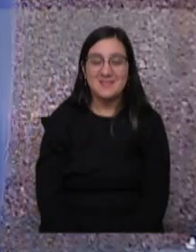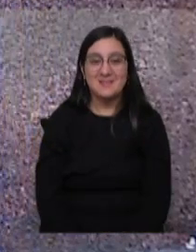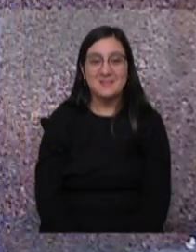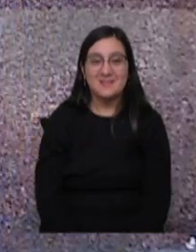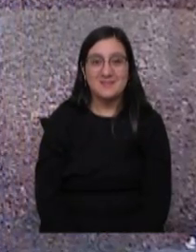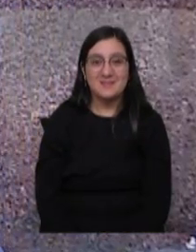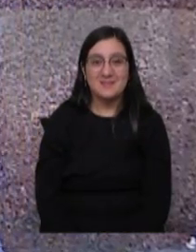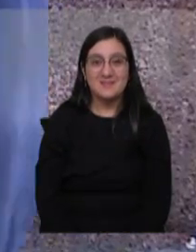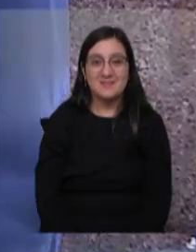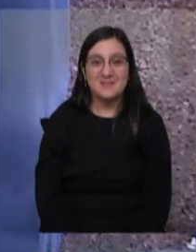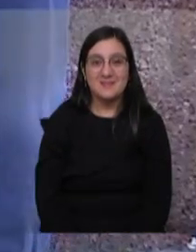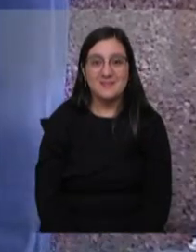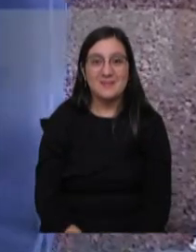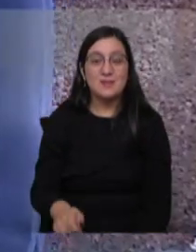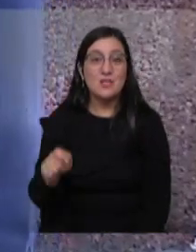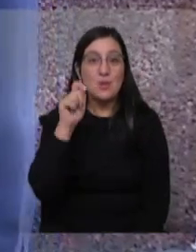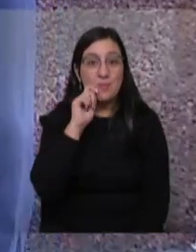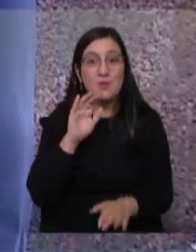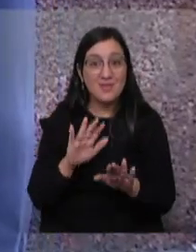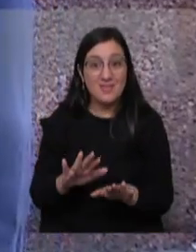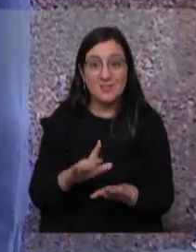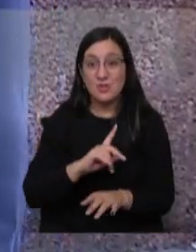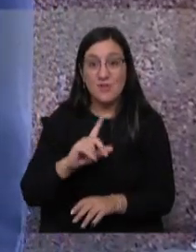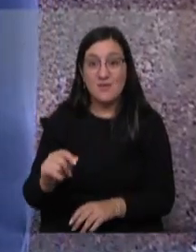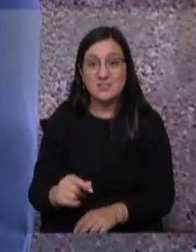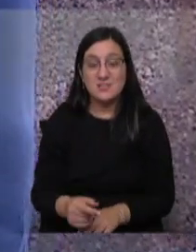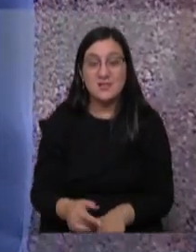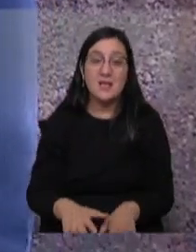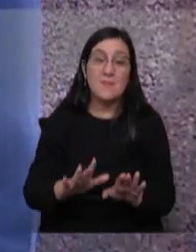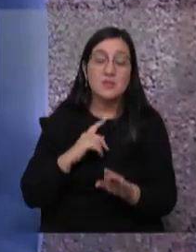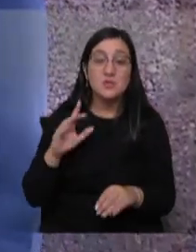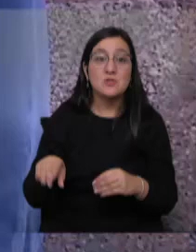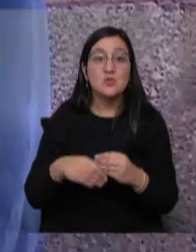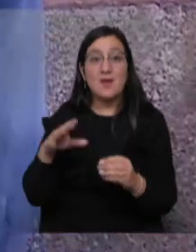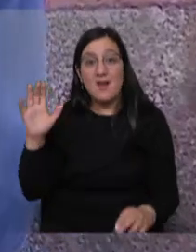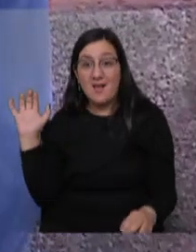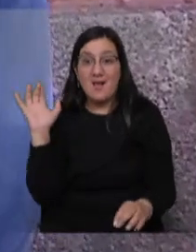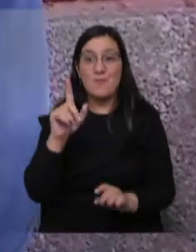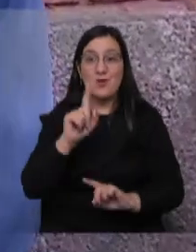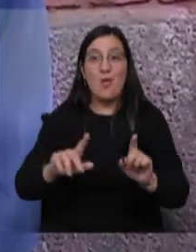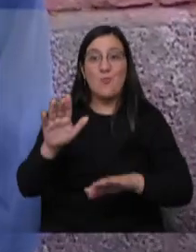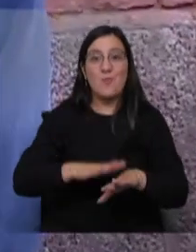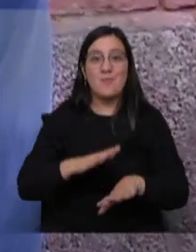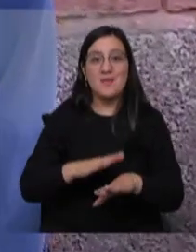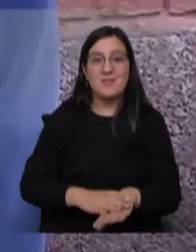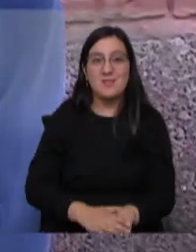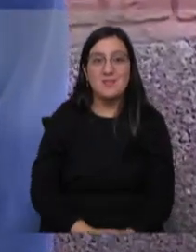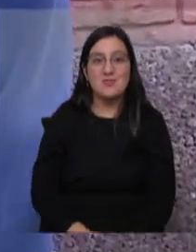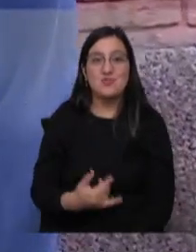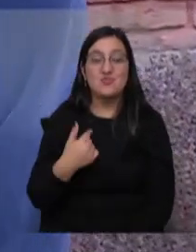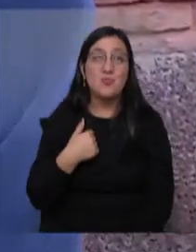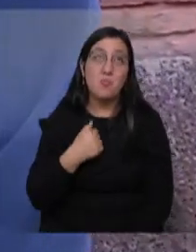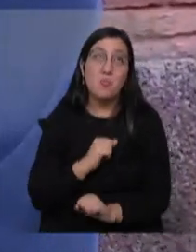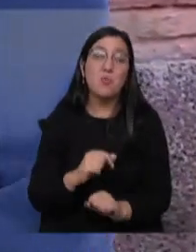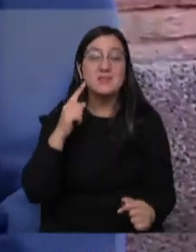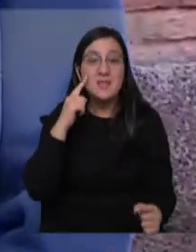Viviana. Nos salvamos, pero quédate acá, no te vayas, nos quedamos acá, y capaz que yo me sumo al handball en algún momento, chiquilines. Voy a ponerme esa misión